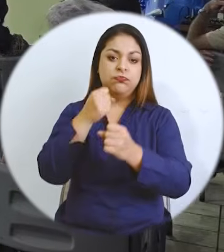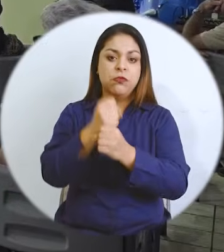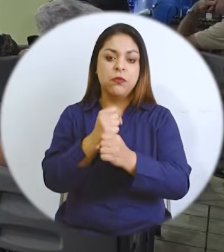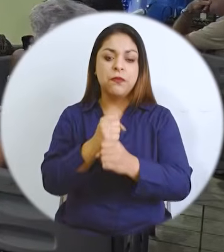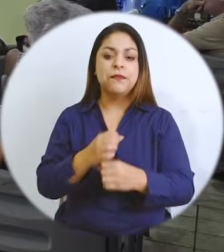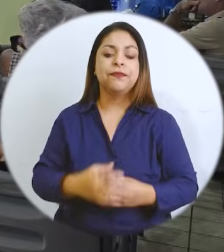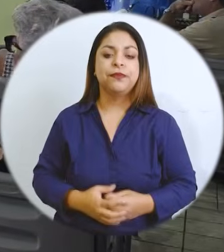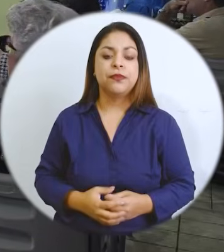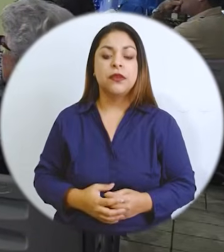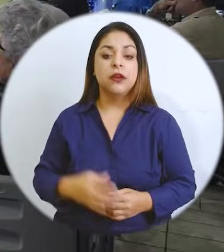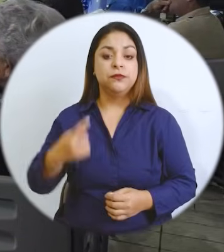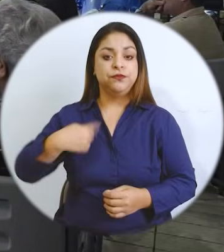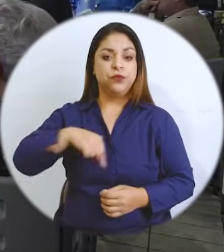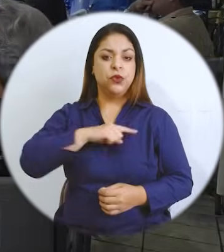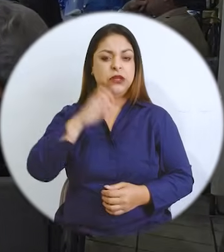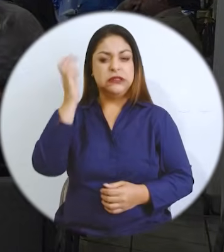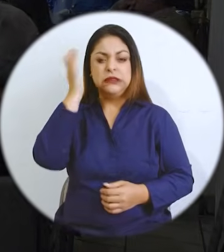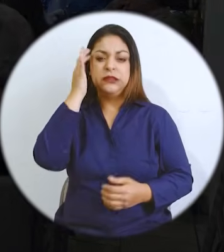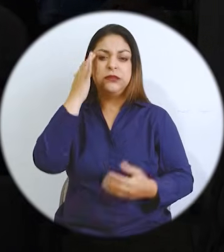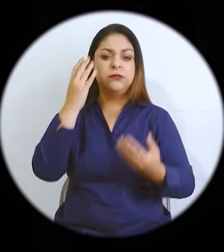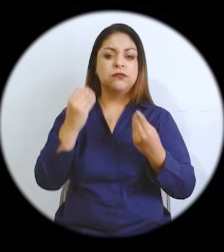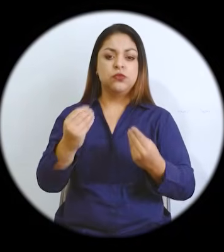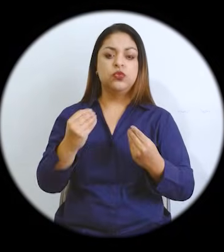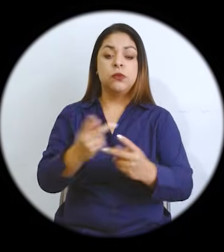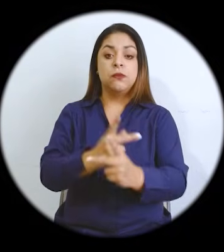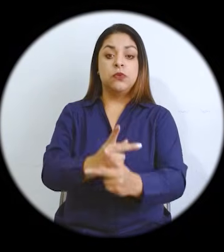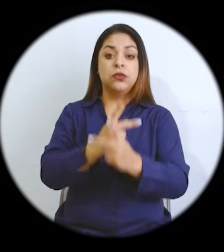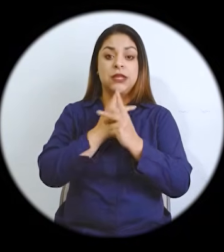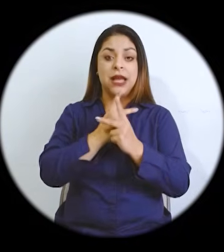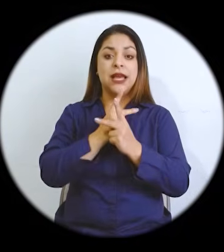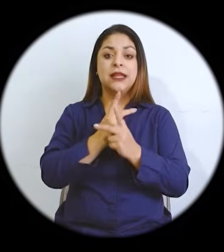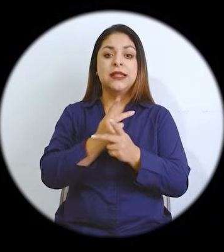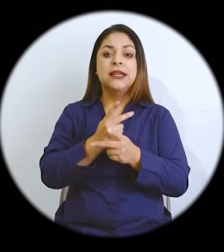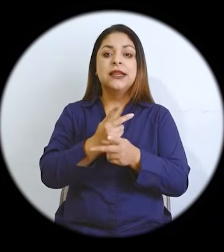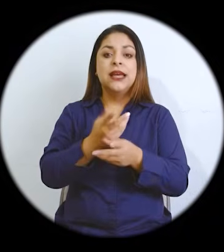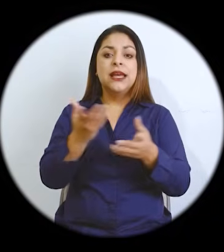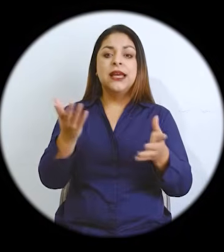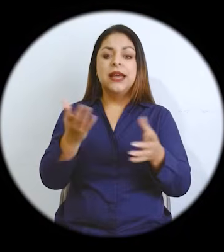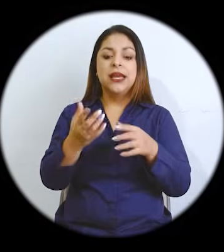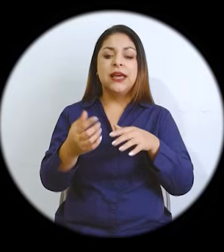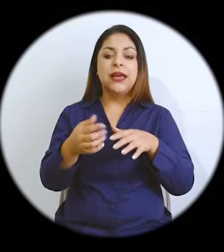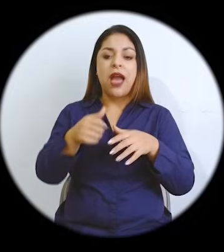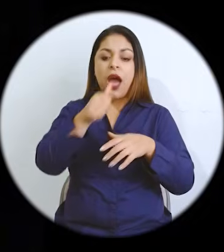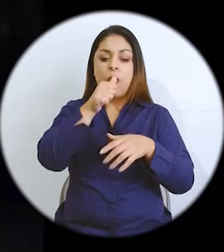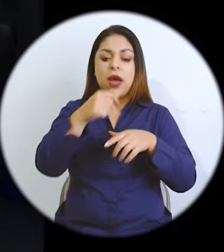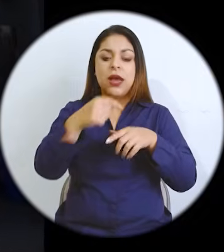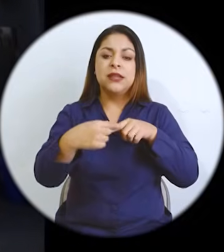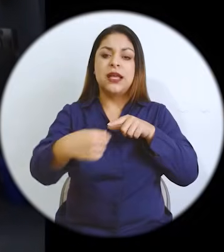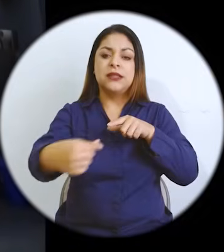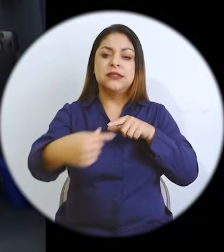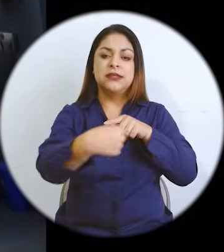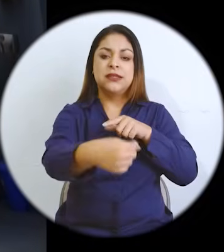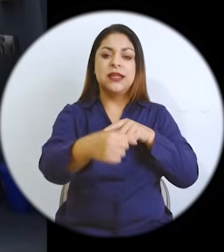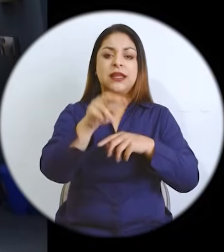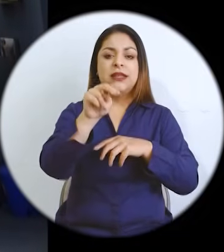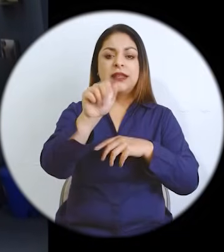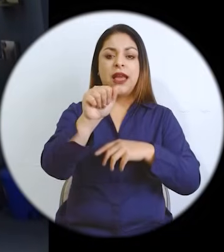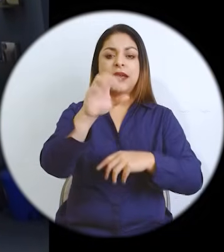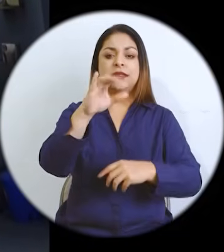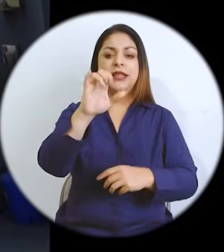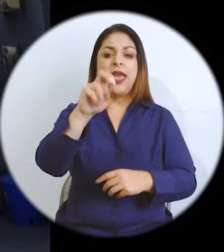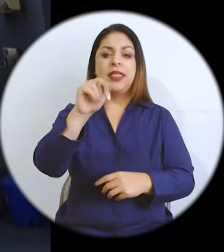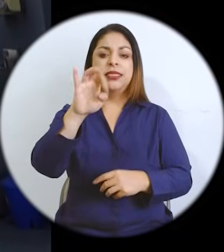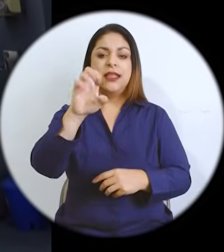vienen. Nos hemos preocupado mucho en proteger lo que son las nacientes, en comprar área